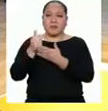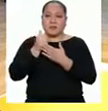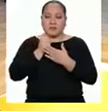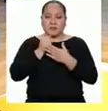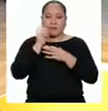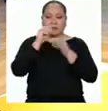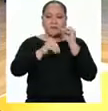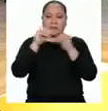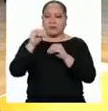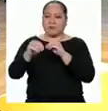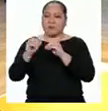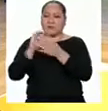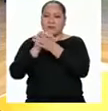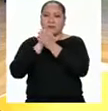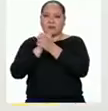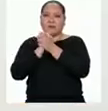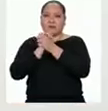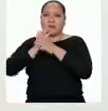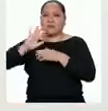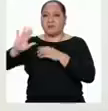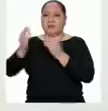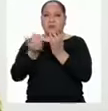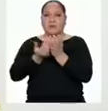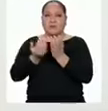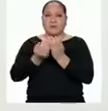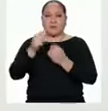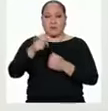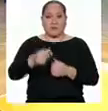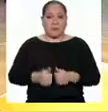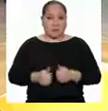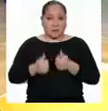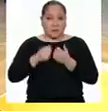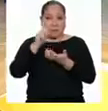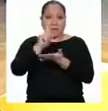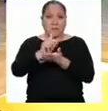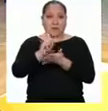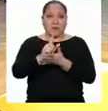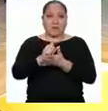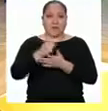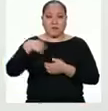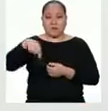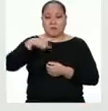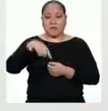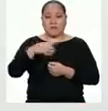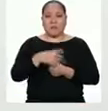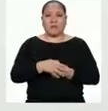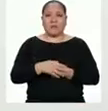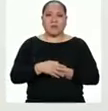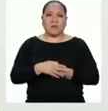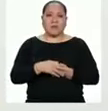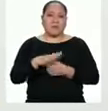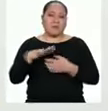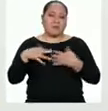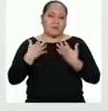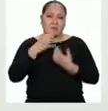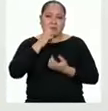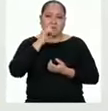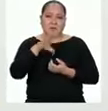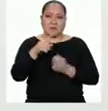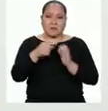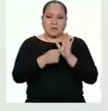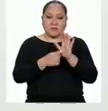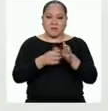encuestas entre sus compañeras y compañeros. Tu prima vive en Lima, ¿cierto? Sí, vive por acá nomás. Entonces podríamos decir que